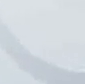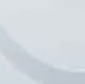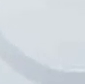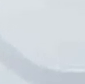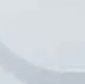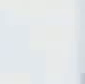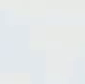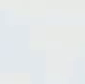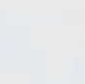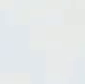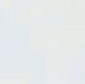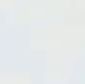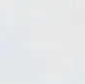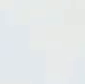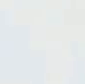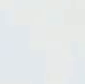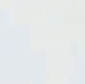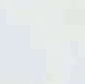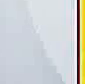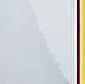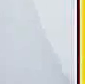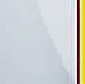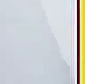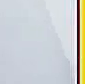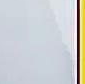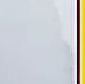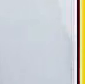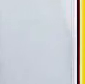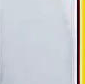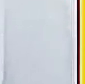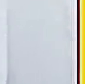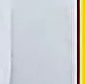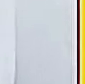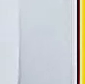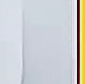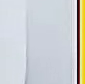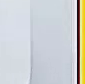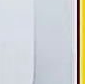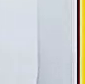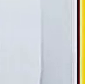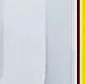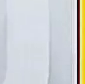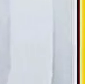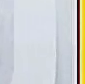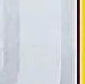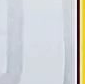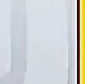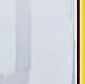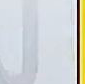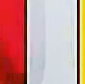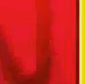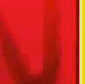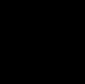Libremente fue presentado por Mercado Libre. Lo mejor está llegando.